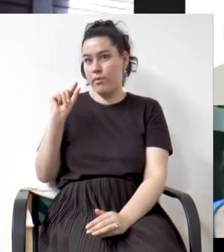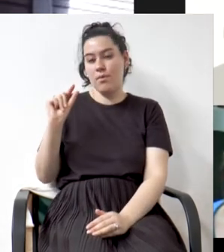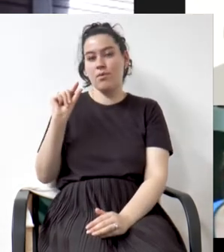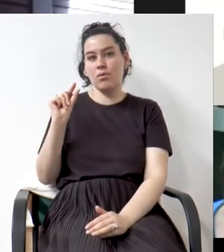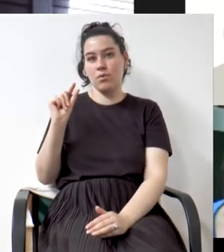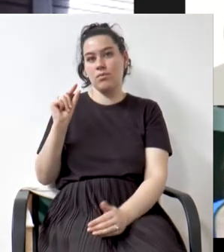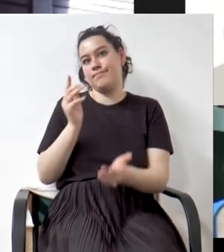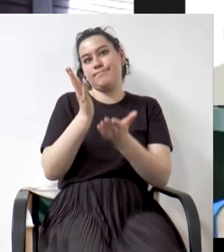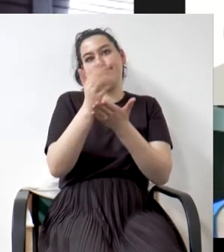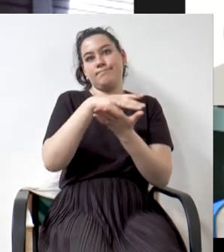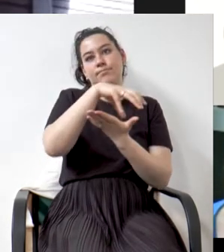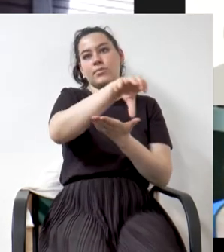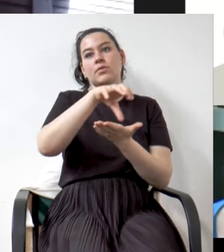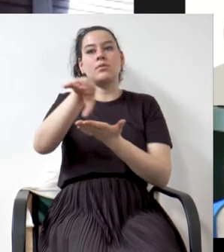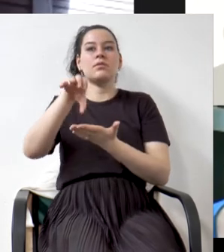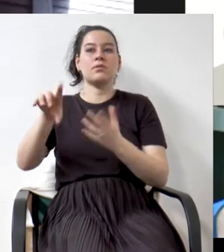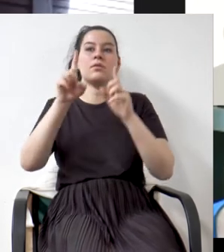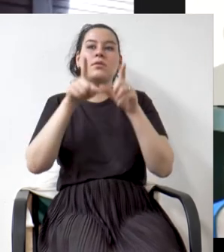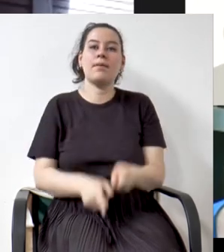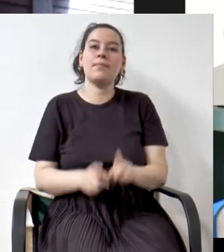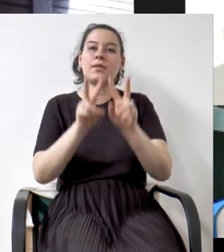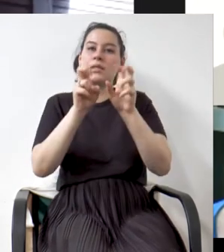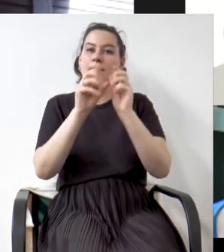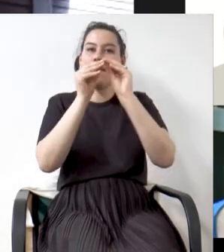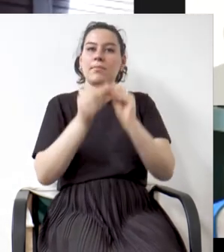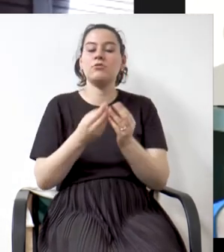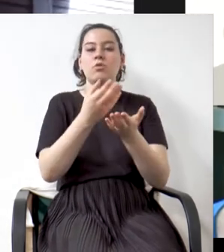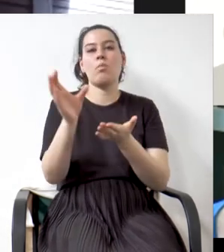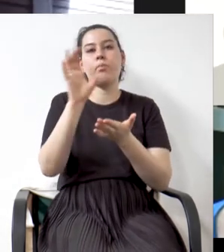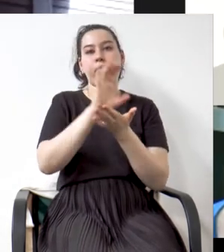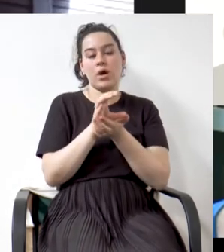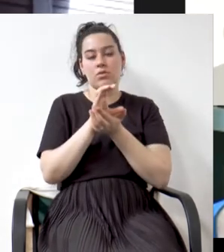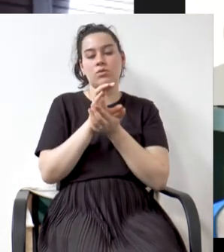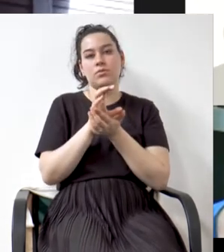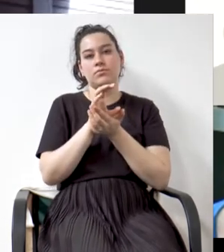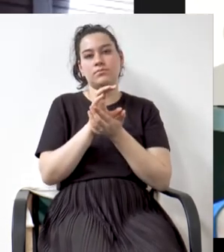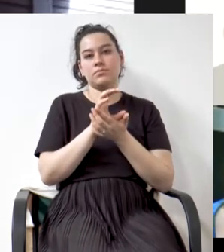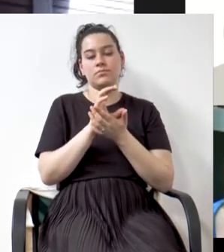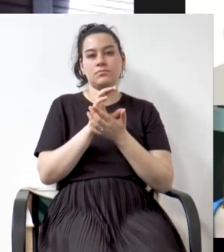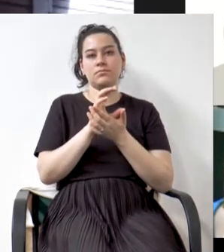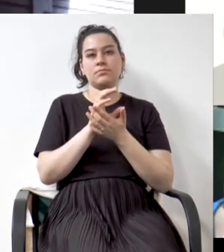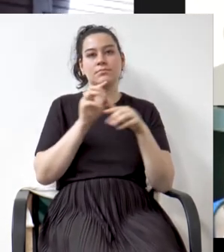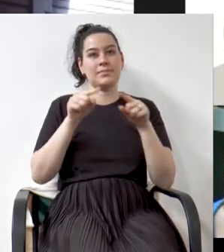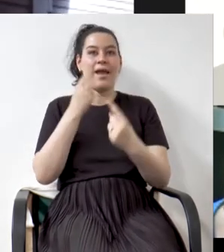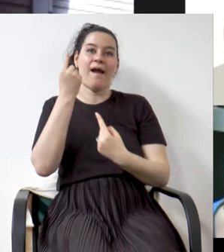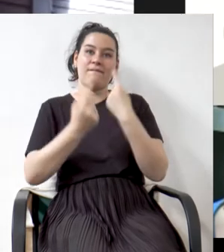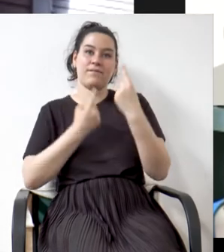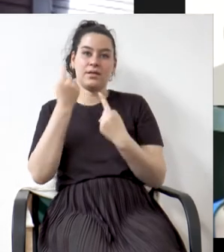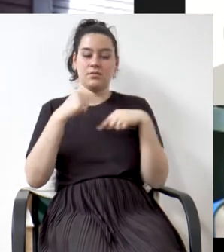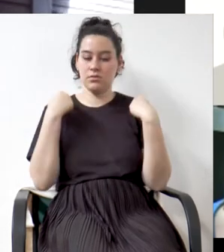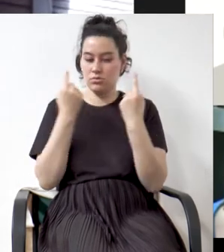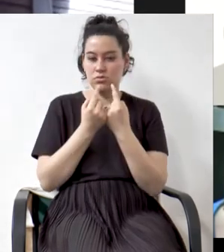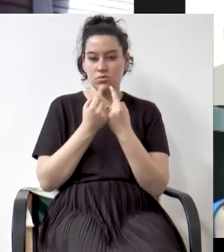incluida la departamentalización, incluida la asignación presupuestal, que hay veces cuando no